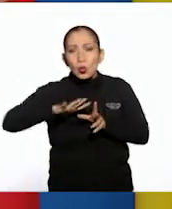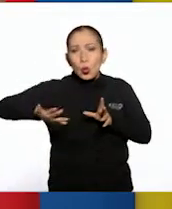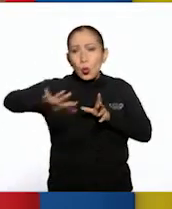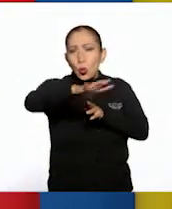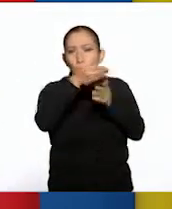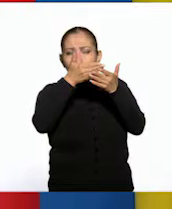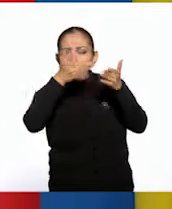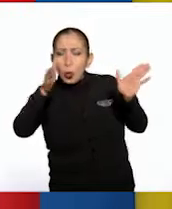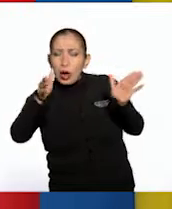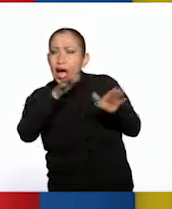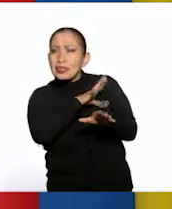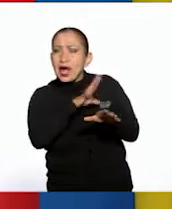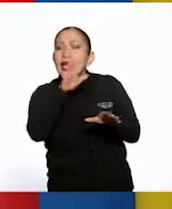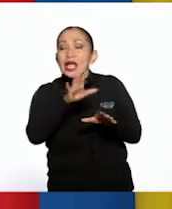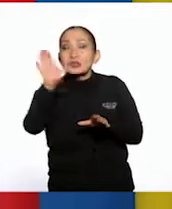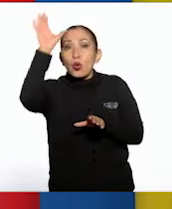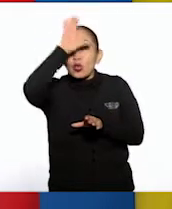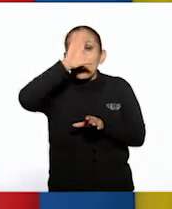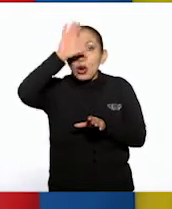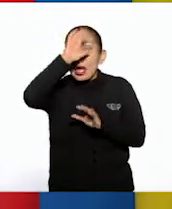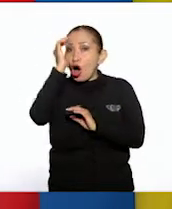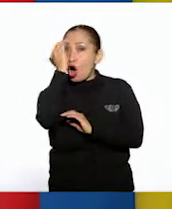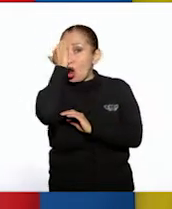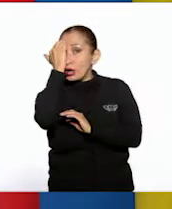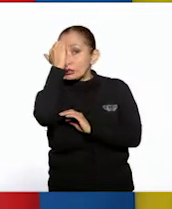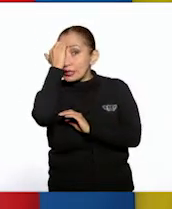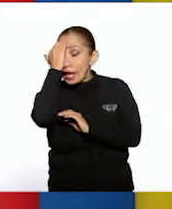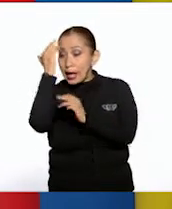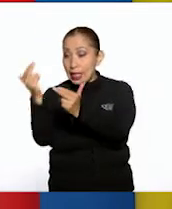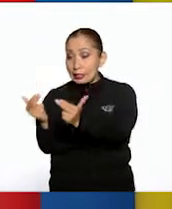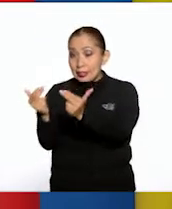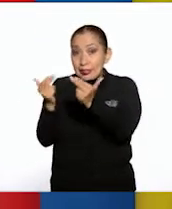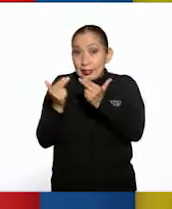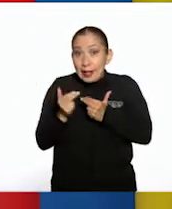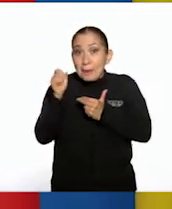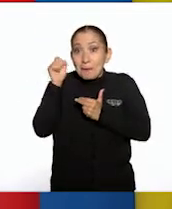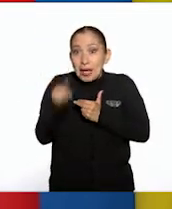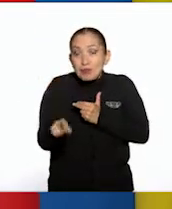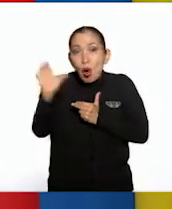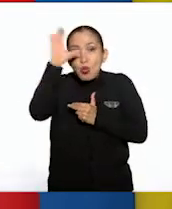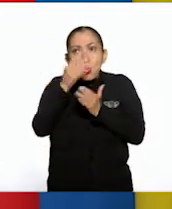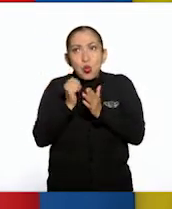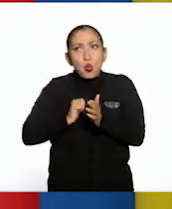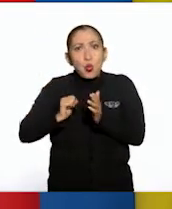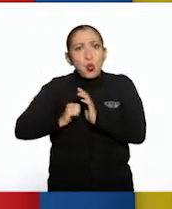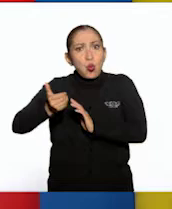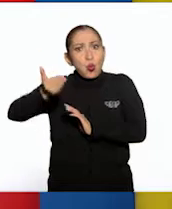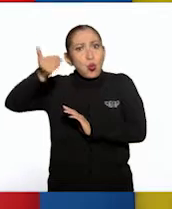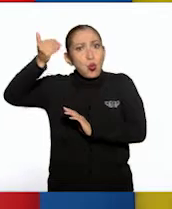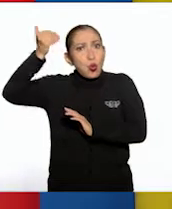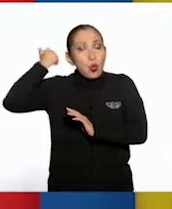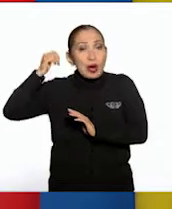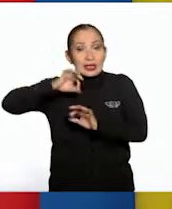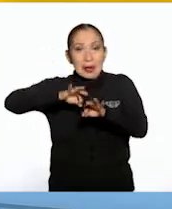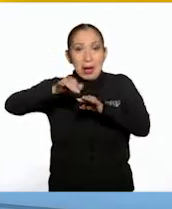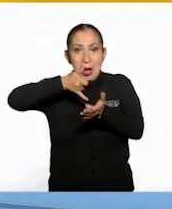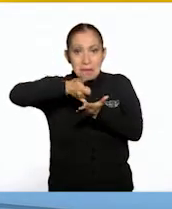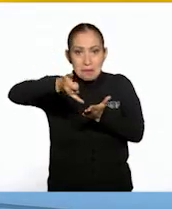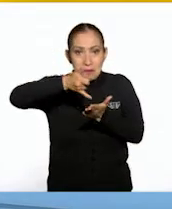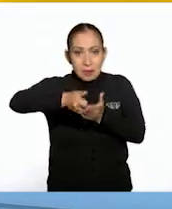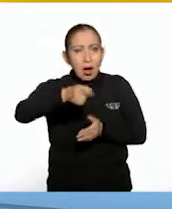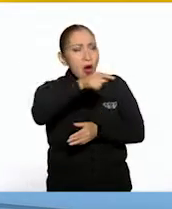panorama general de toda la cultura y el conocimiento que nos heredaron estas primeras civilizaciones agrícolas. ¿Se